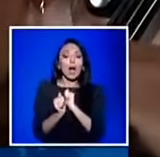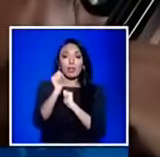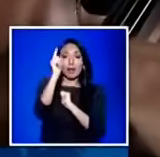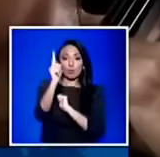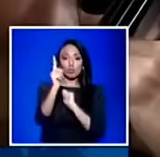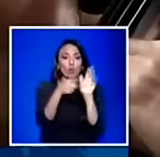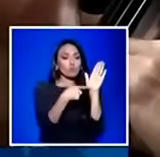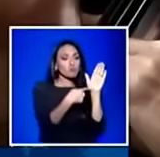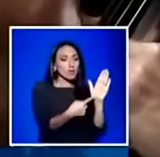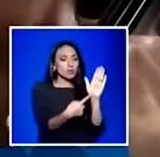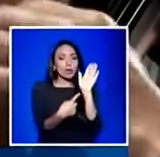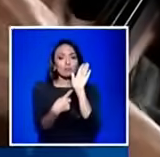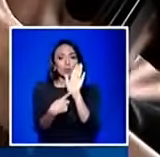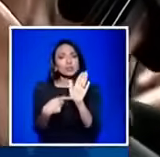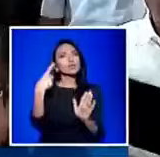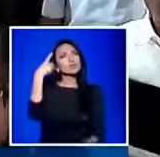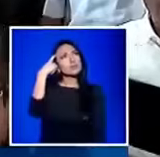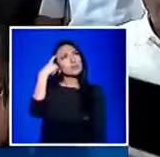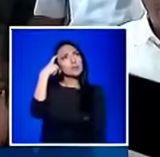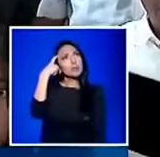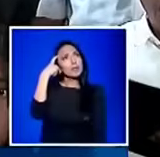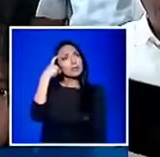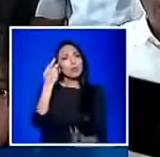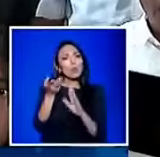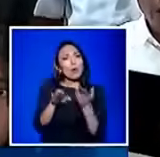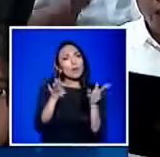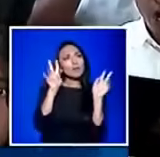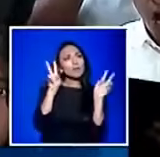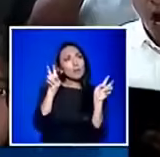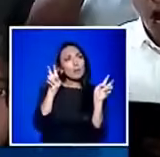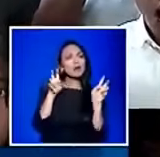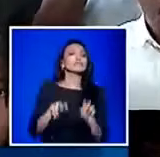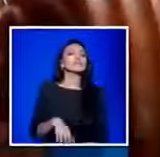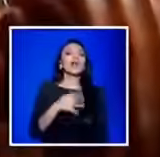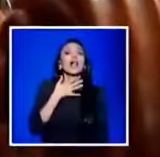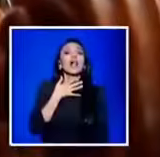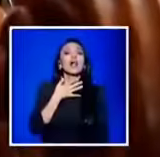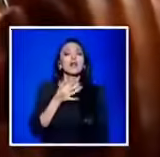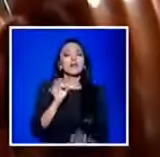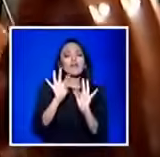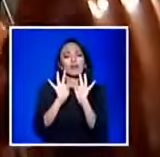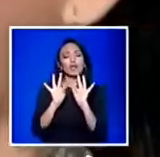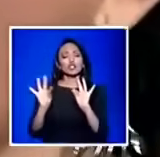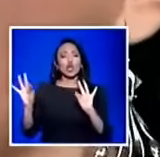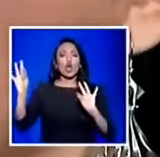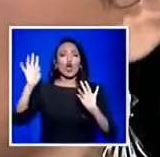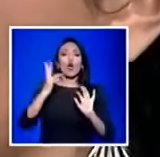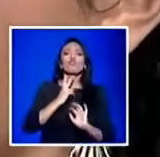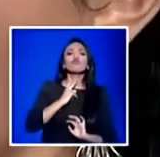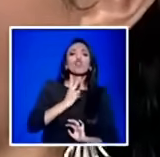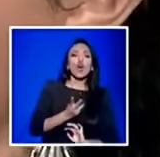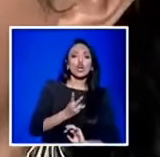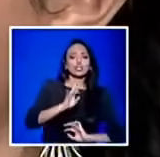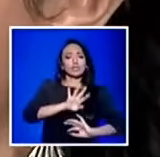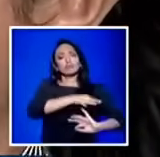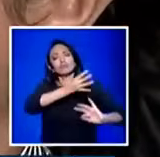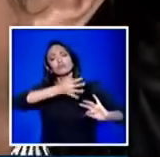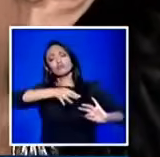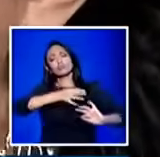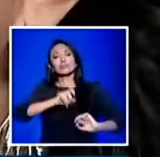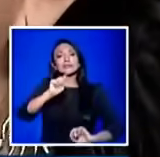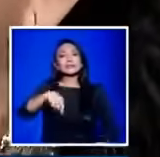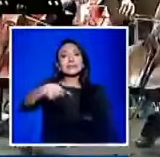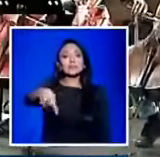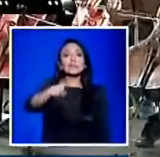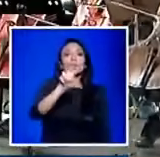ilustra sus reflexiones sobre la muerte, por lo que seguirán afinando voces e instrumentos para presentarse el 24